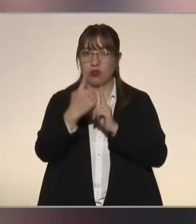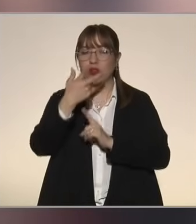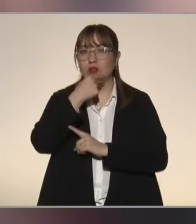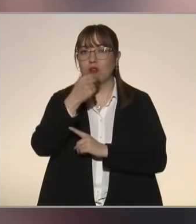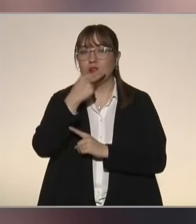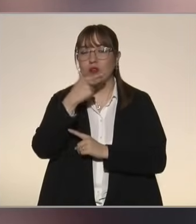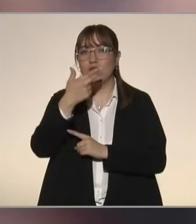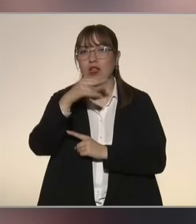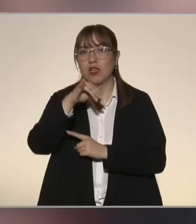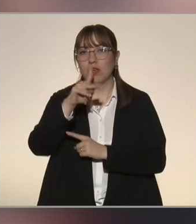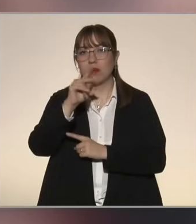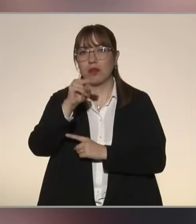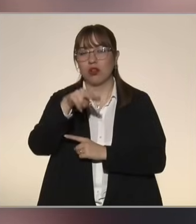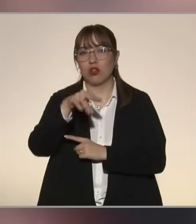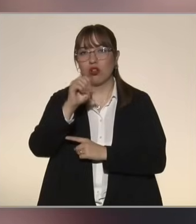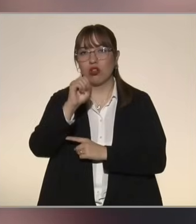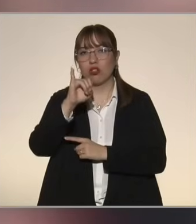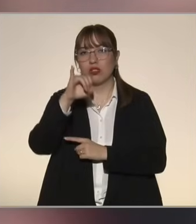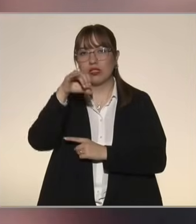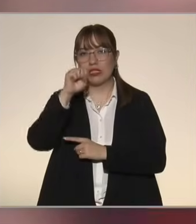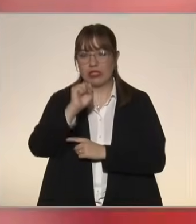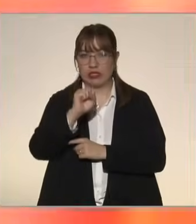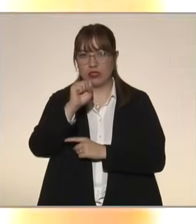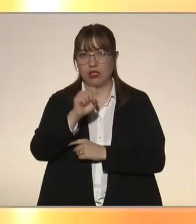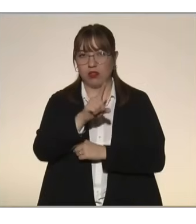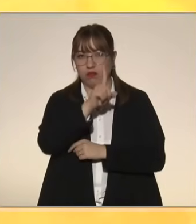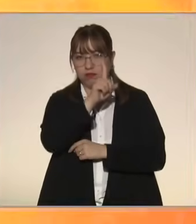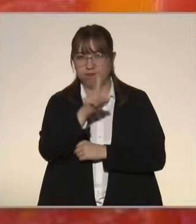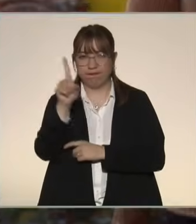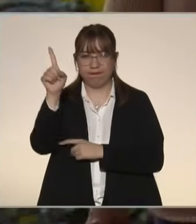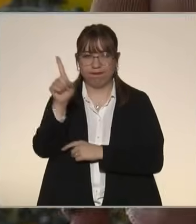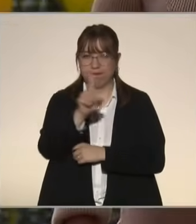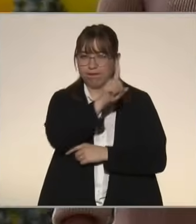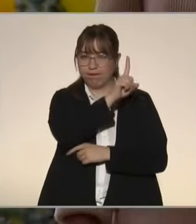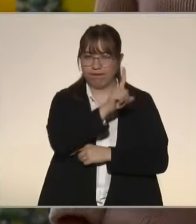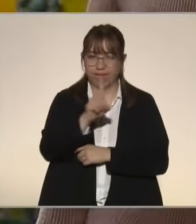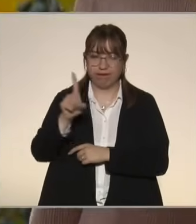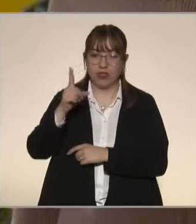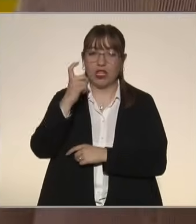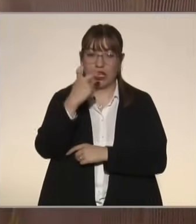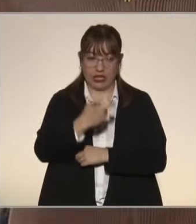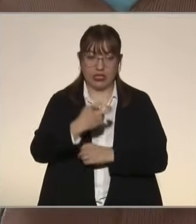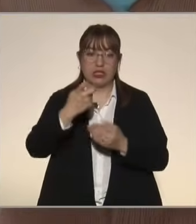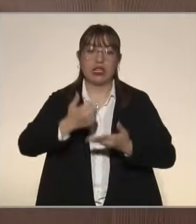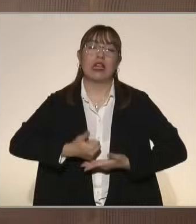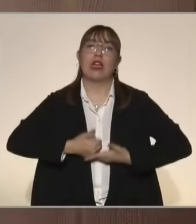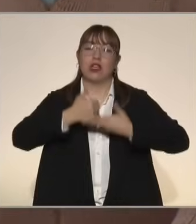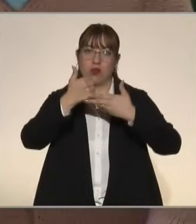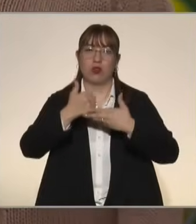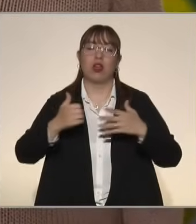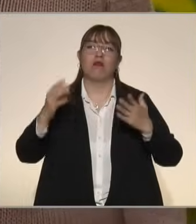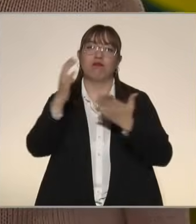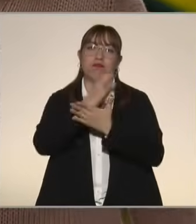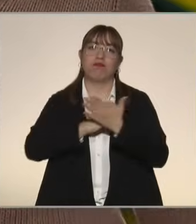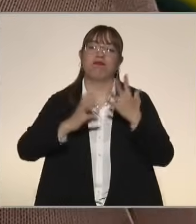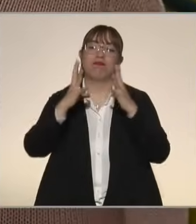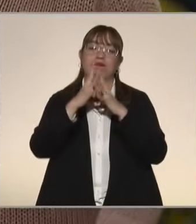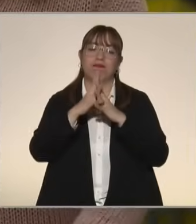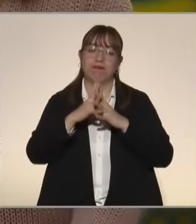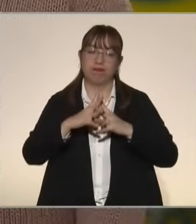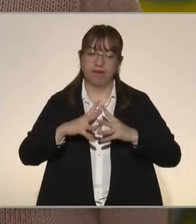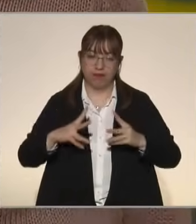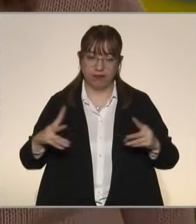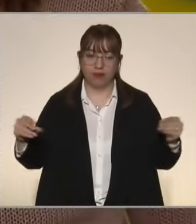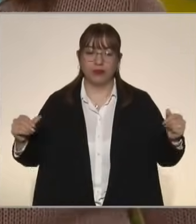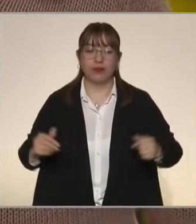hipnosis clínica y me hizo un retroceso en el cual me ayudó a sanar ese evento. A partir de ese entonces, para